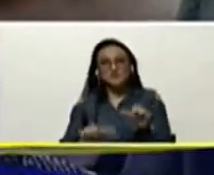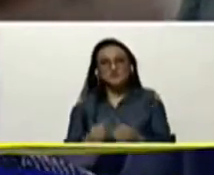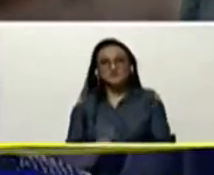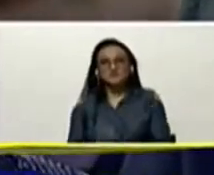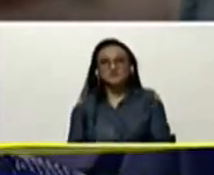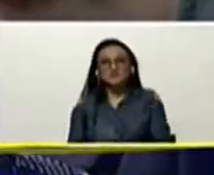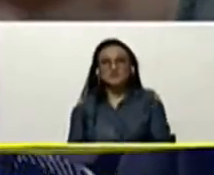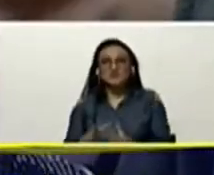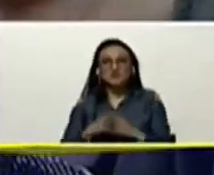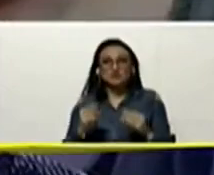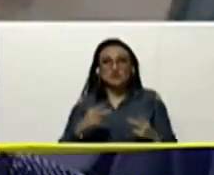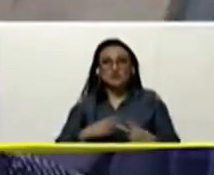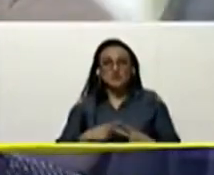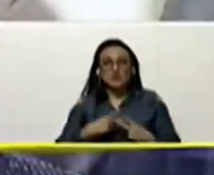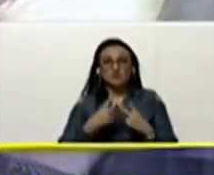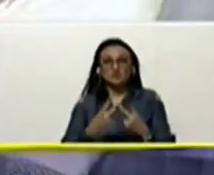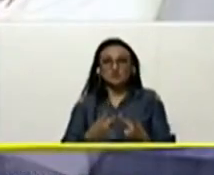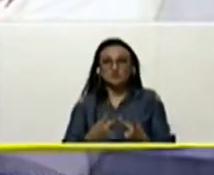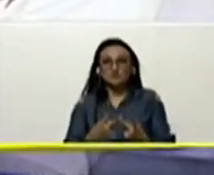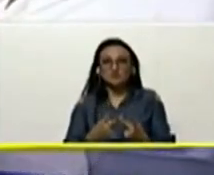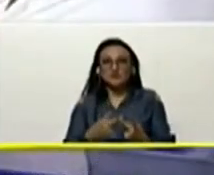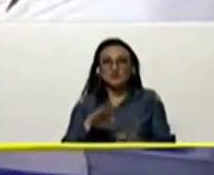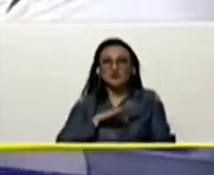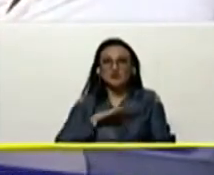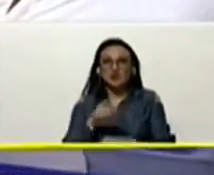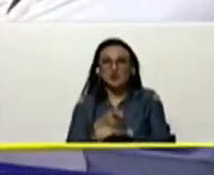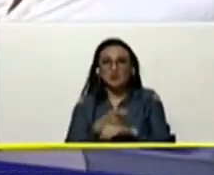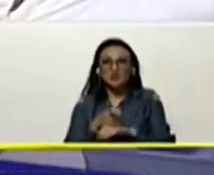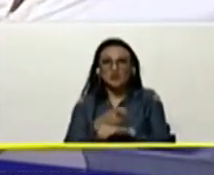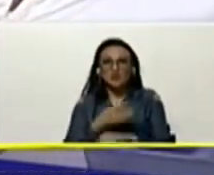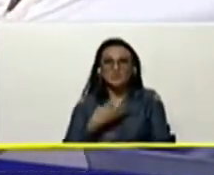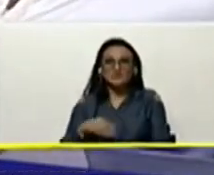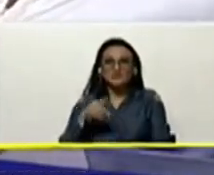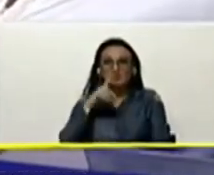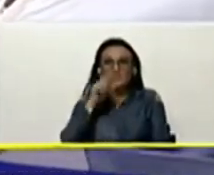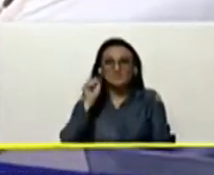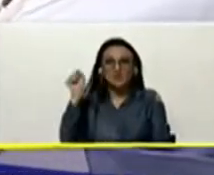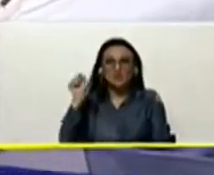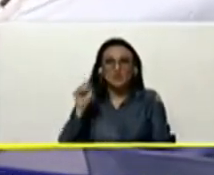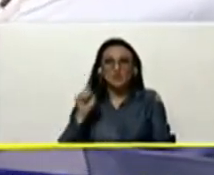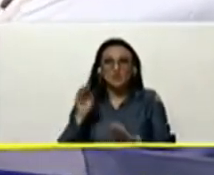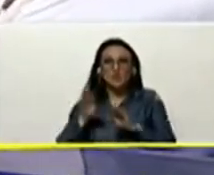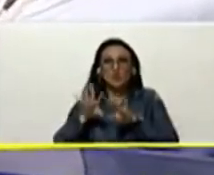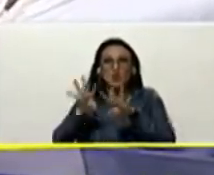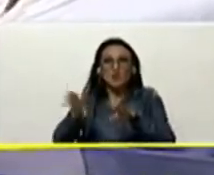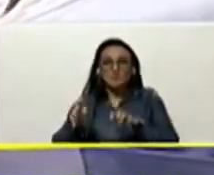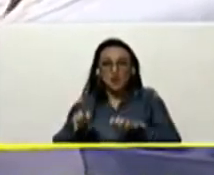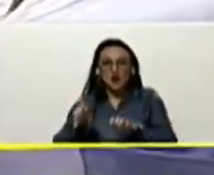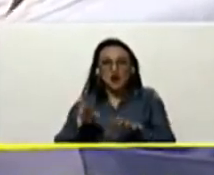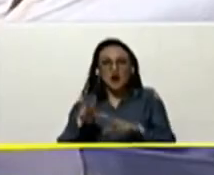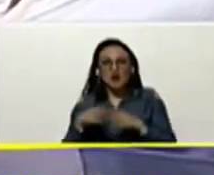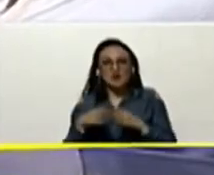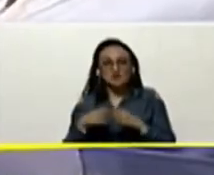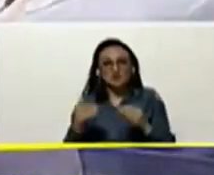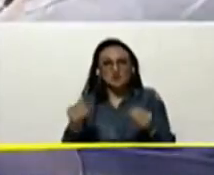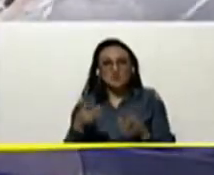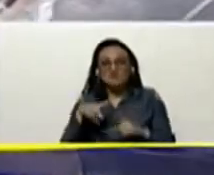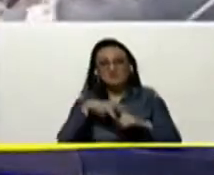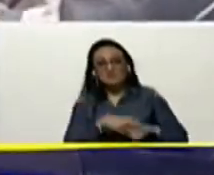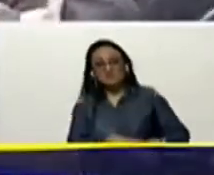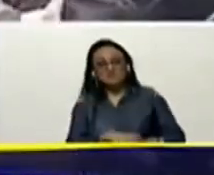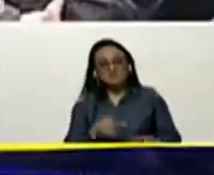Y toda voluntad, como la tiene el gobierno del presidente Maduro, de convocar a todos para que no se sienta nadie